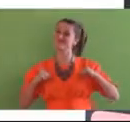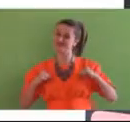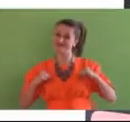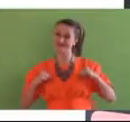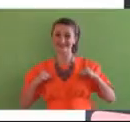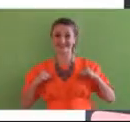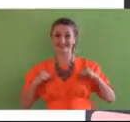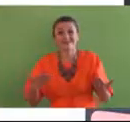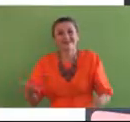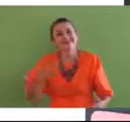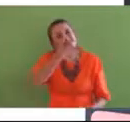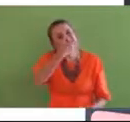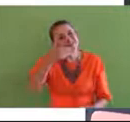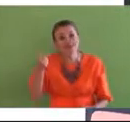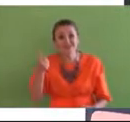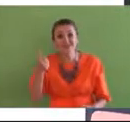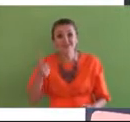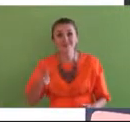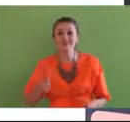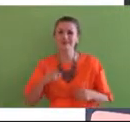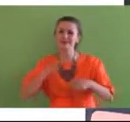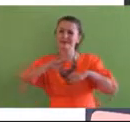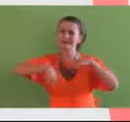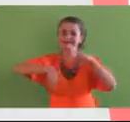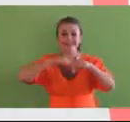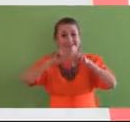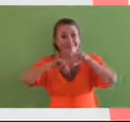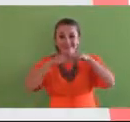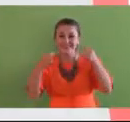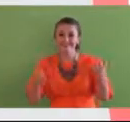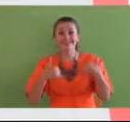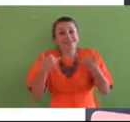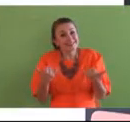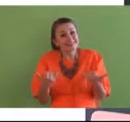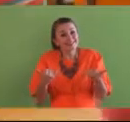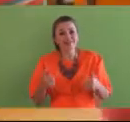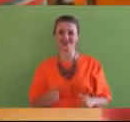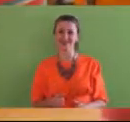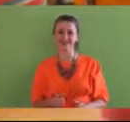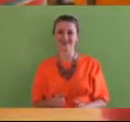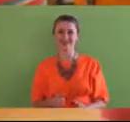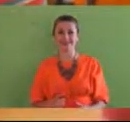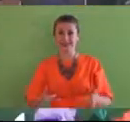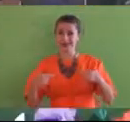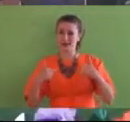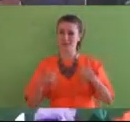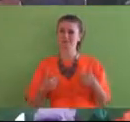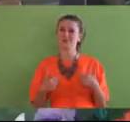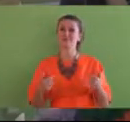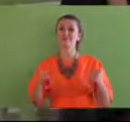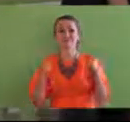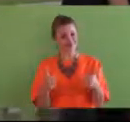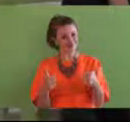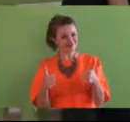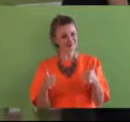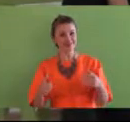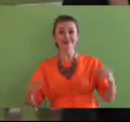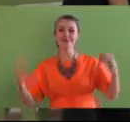saludable. Y el mejor regalo de hoy es